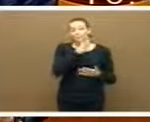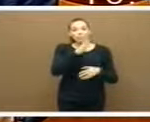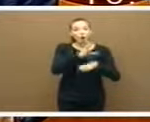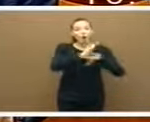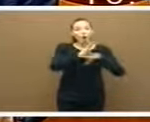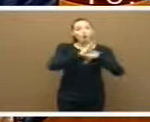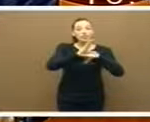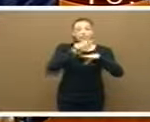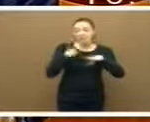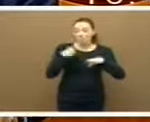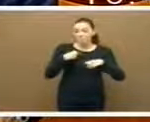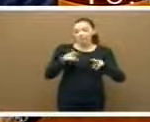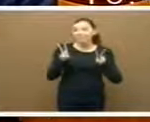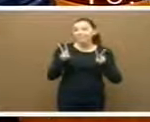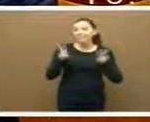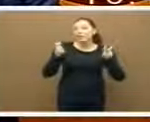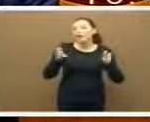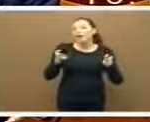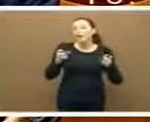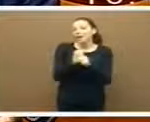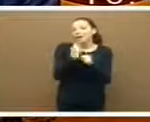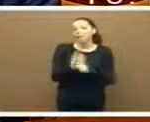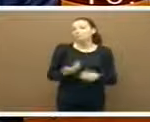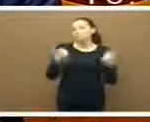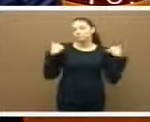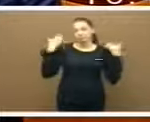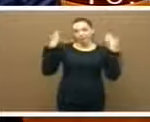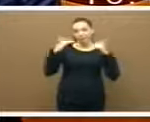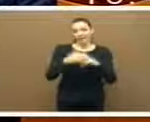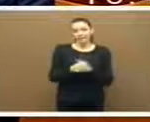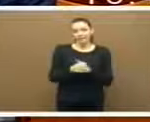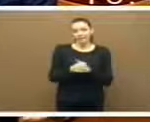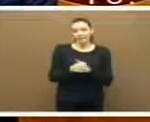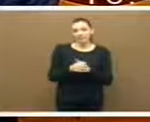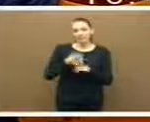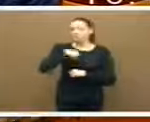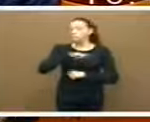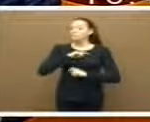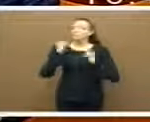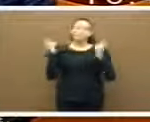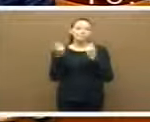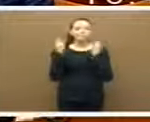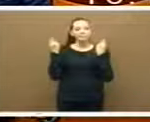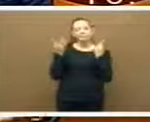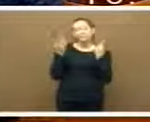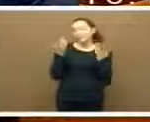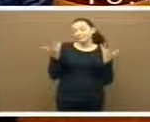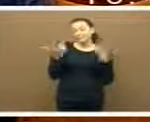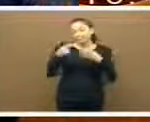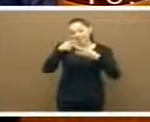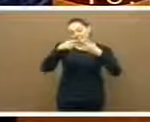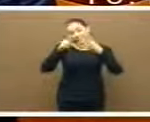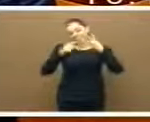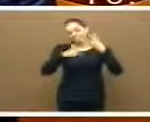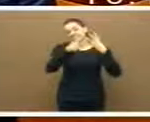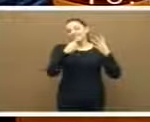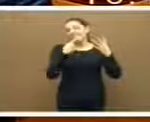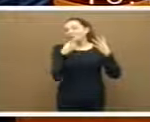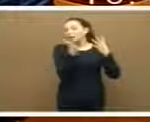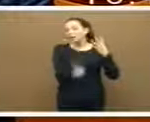en materia de empleo. Utilizamos fondos finalistas que no son enmendables. O sea, una serie de cuestiones que se repiten y se